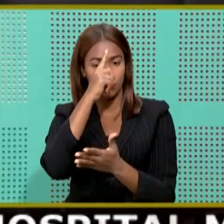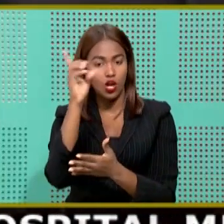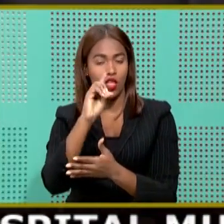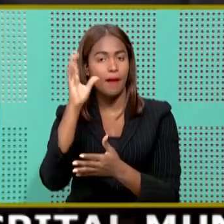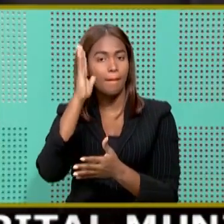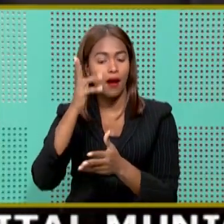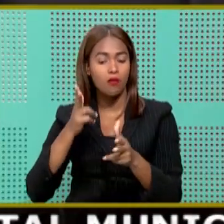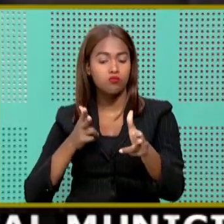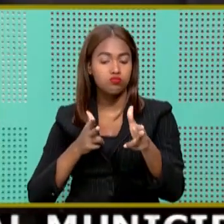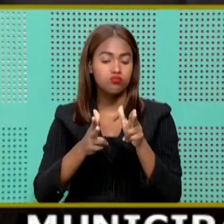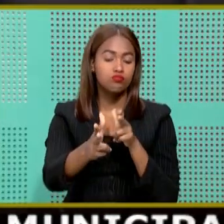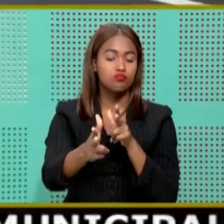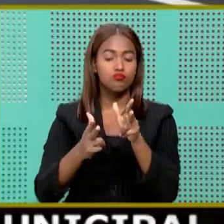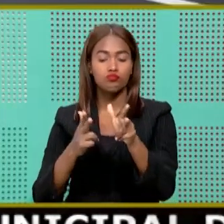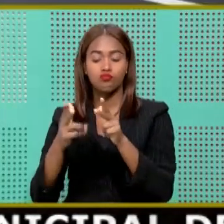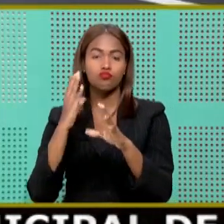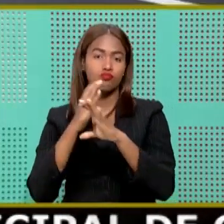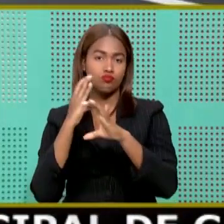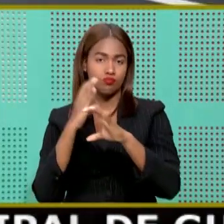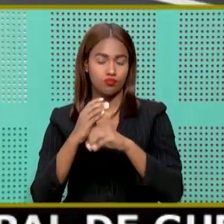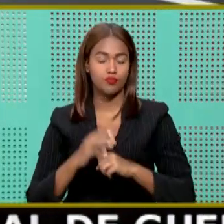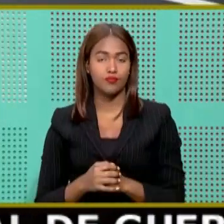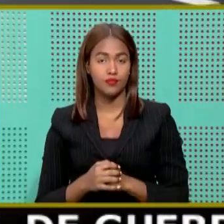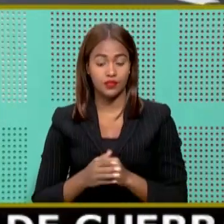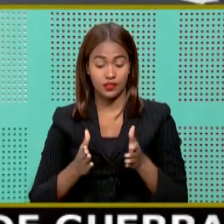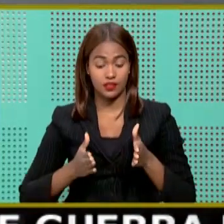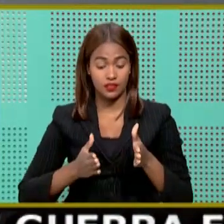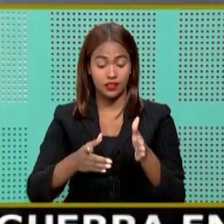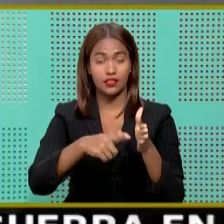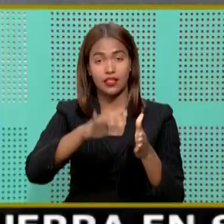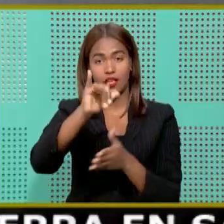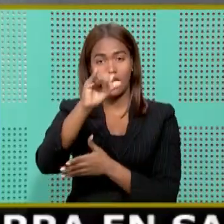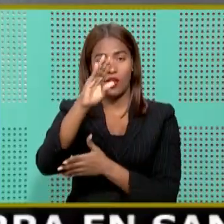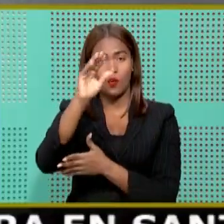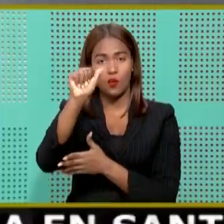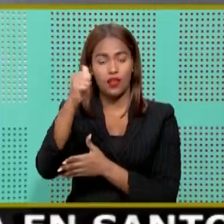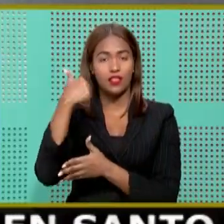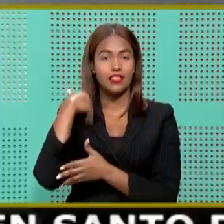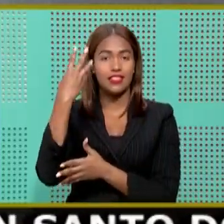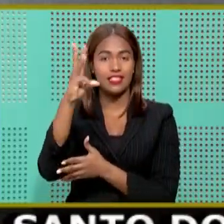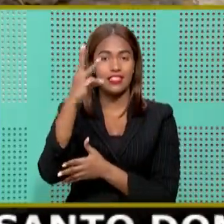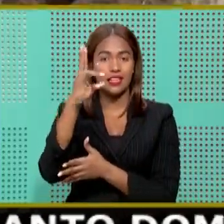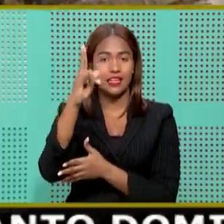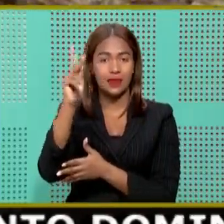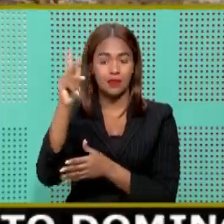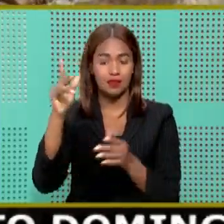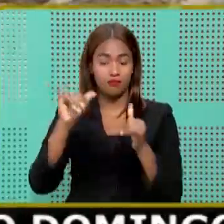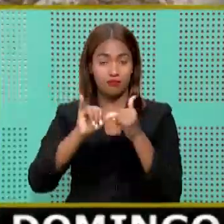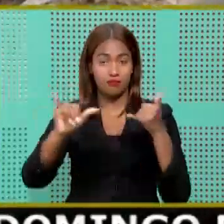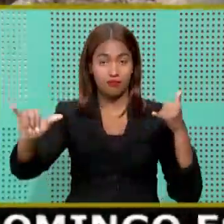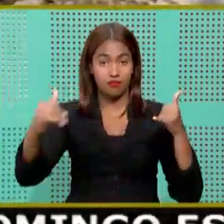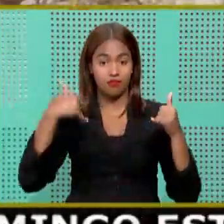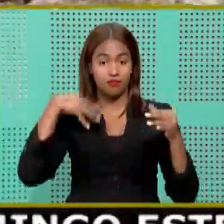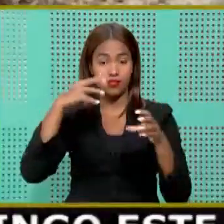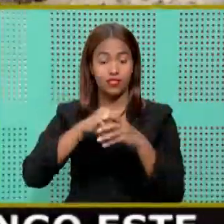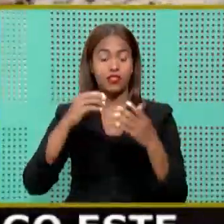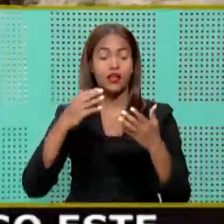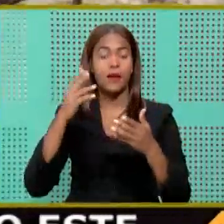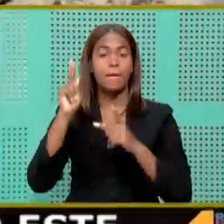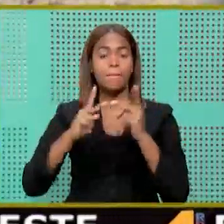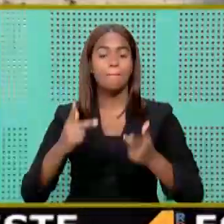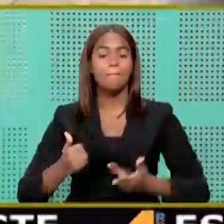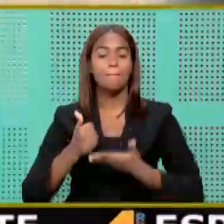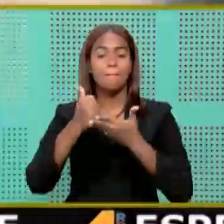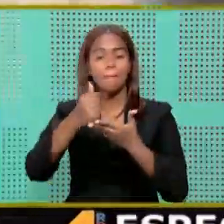transitar los autobuses. La carretera Jacagua-Palo Alto, con 16 kilómetros de longitud, beneficia a los moradores